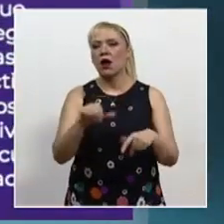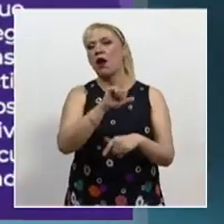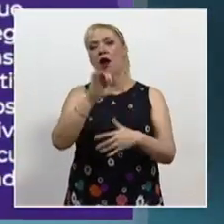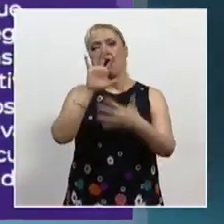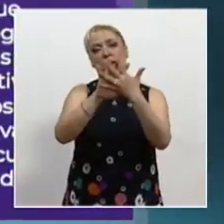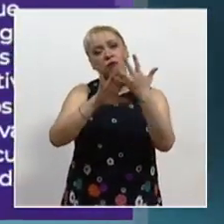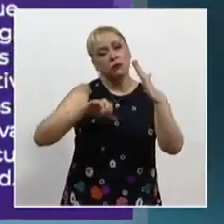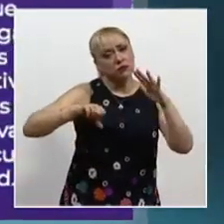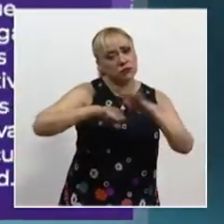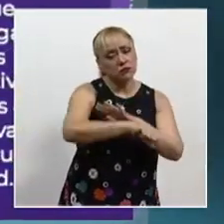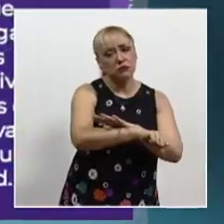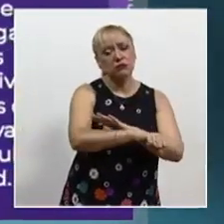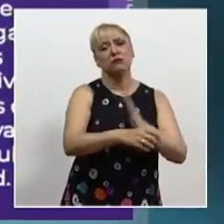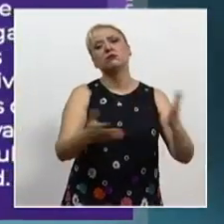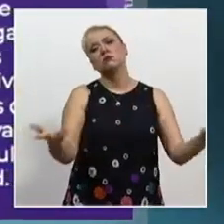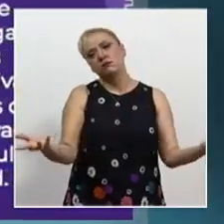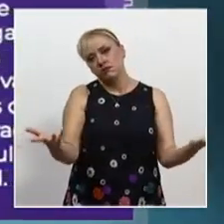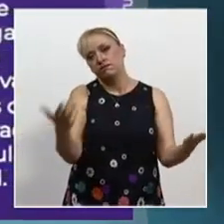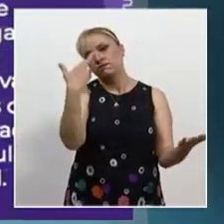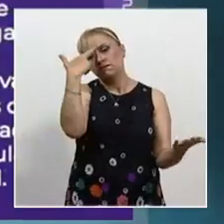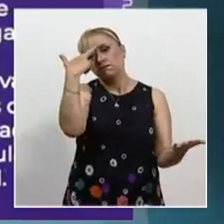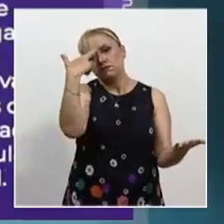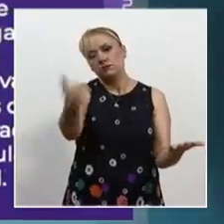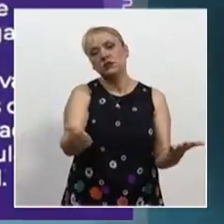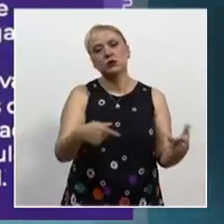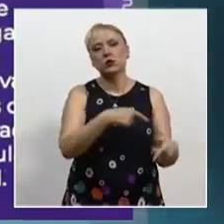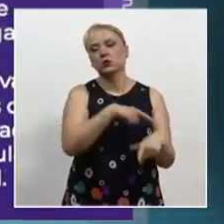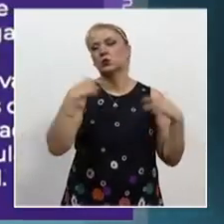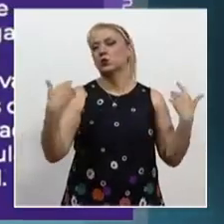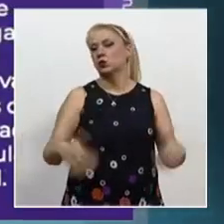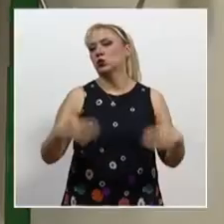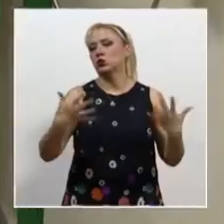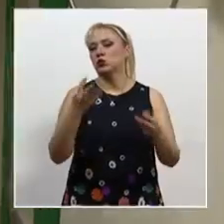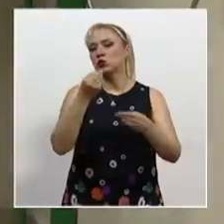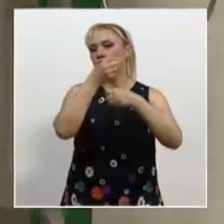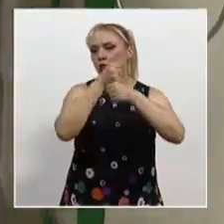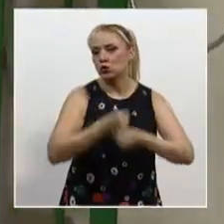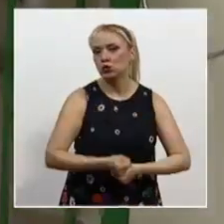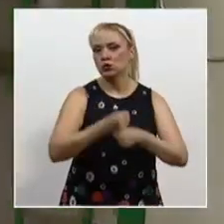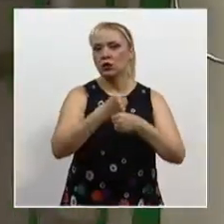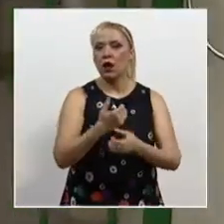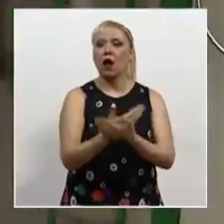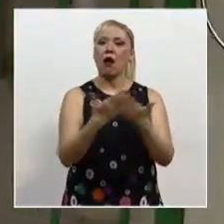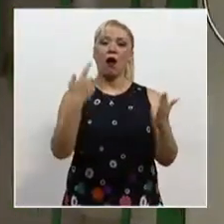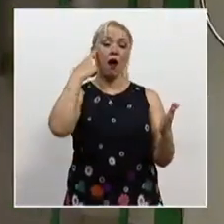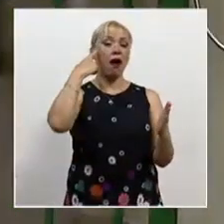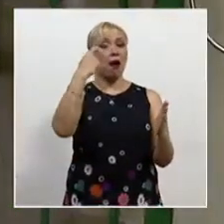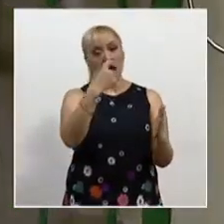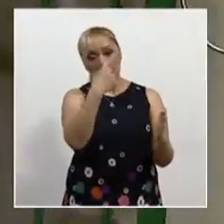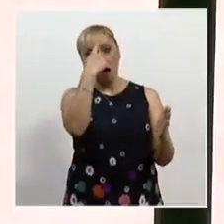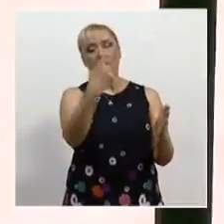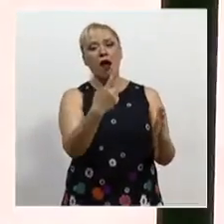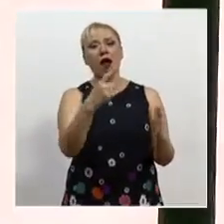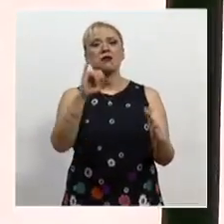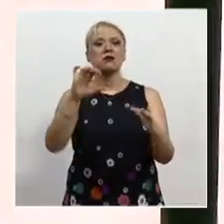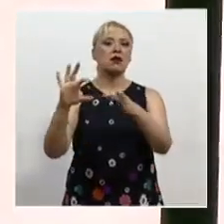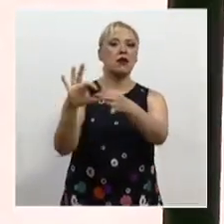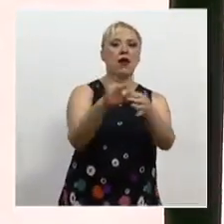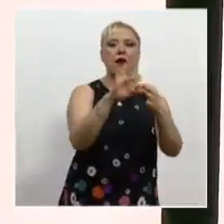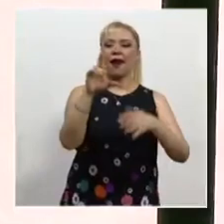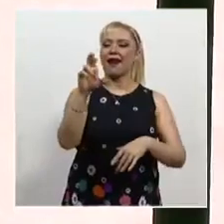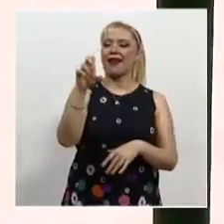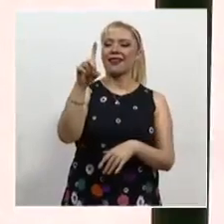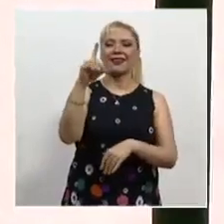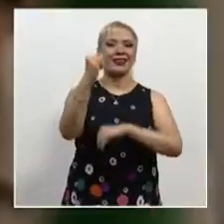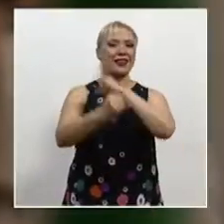de la libertad, dada su particular situación de vulnerabilidad. Estos principios han sido impulsados por la Red Internacional de Mujeres Familiares